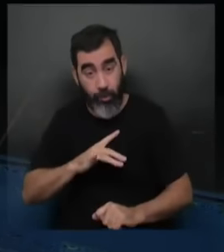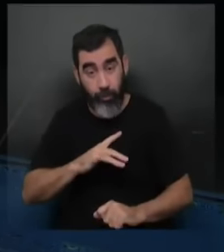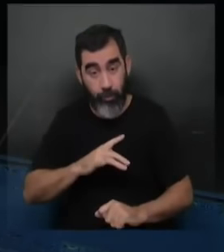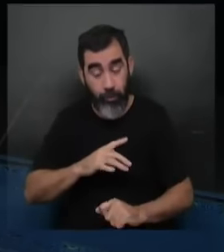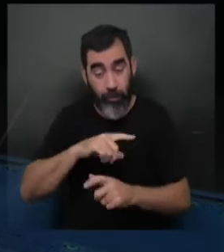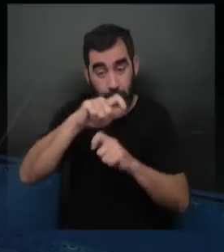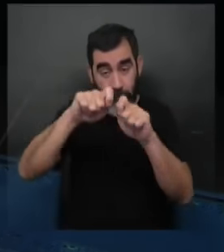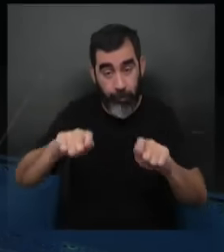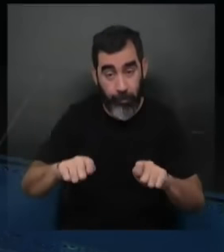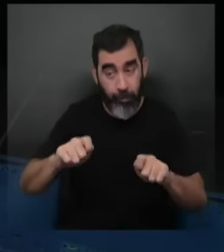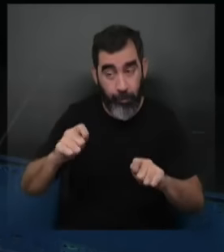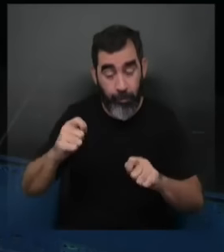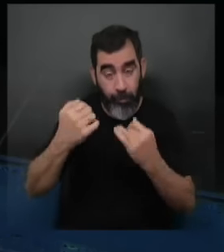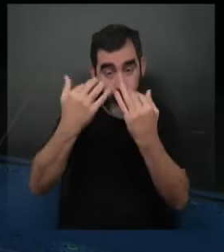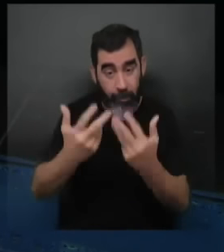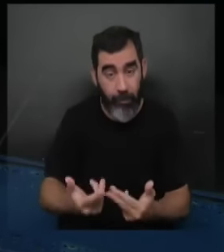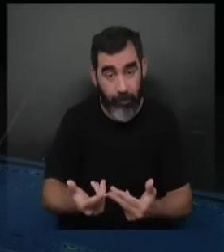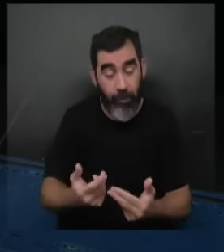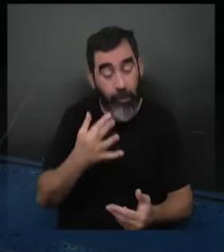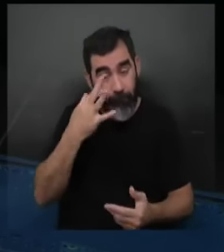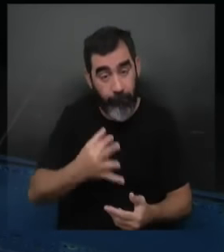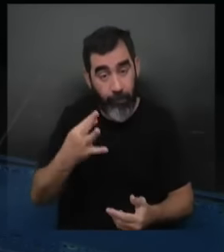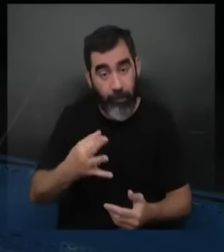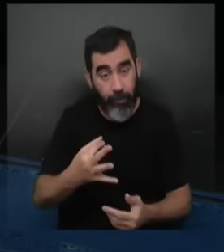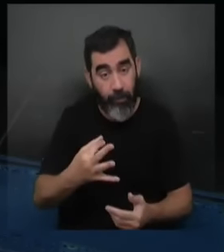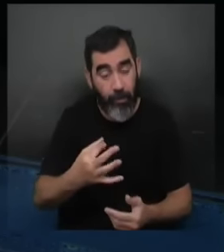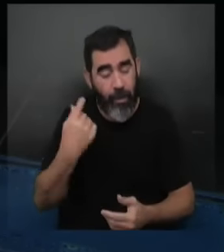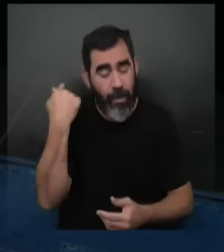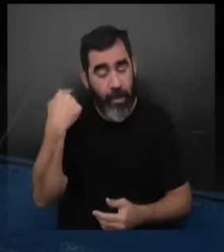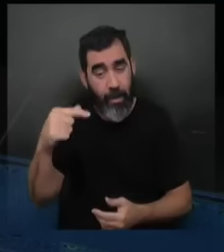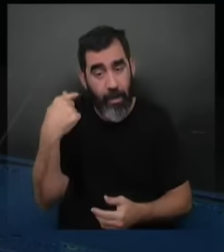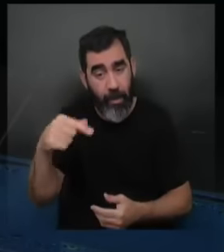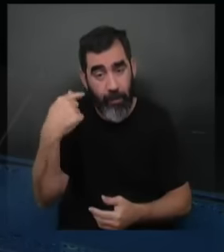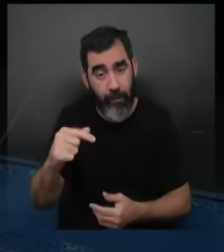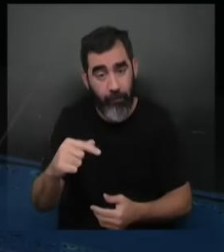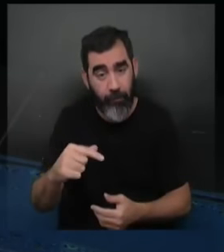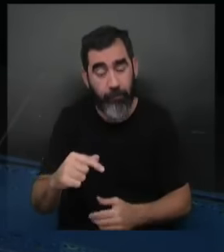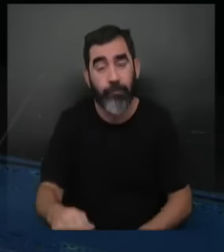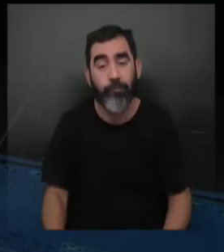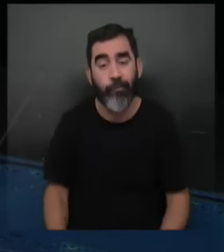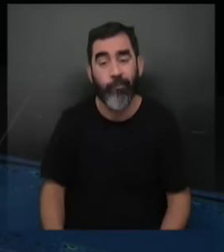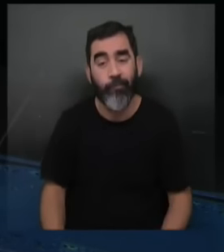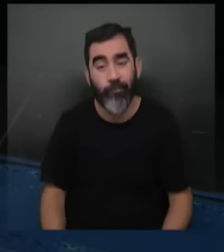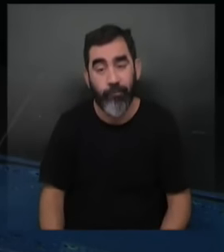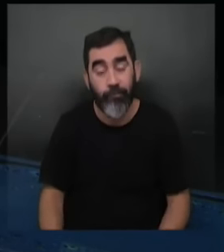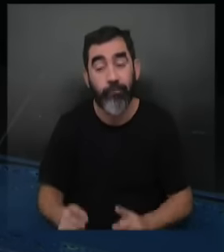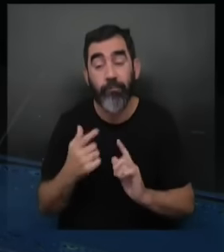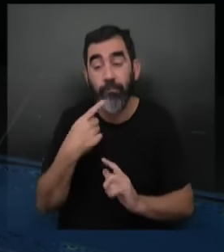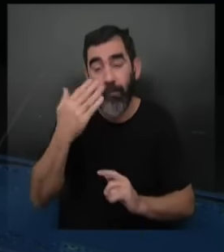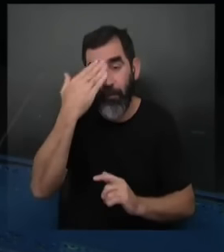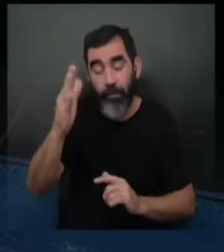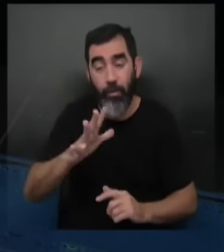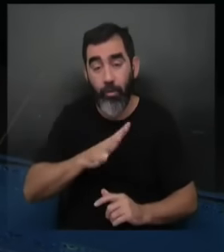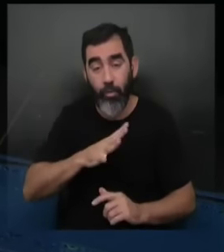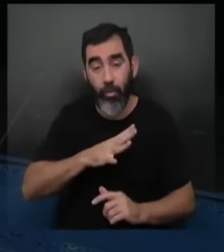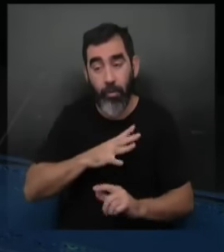impulsan las organizaciones sociales sería eh tremendamente negativa hablando de sus consecuencias además sostuvo que el frente amplio aún no